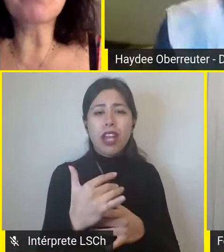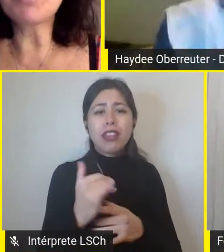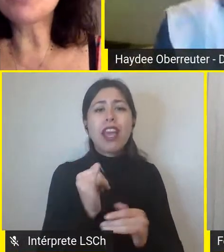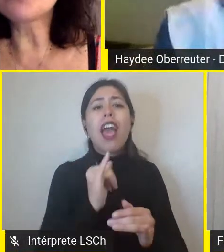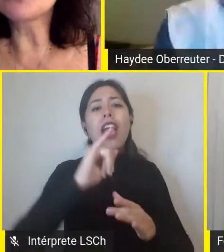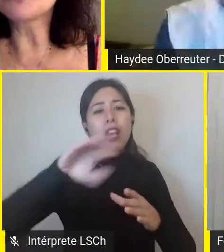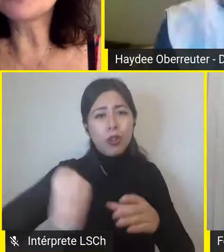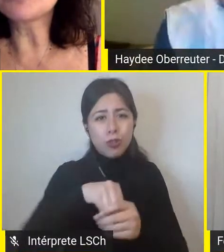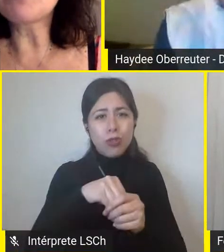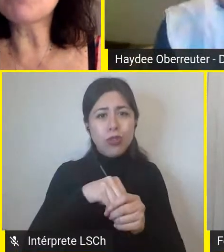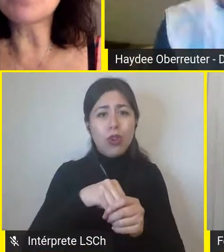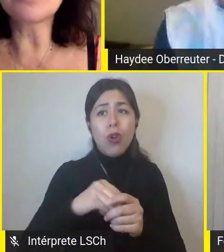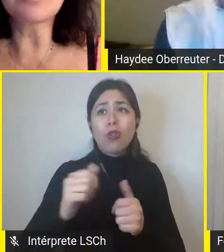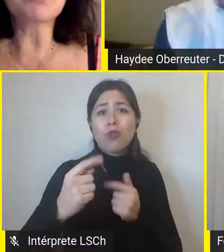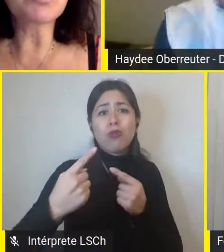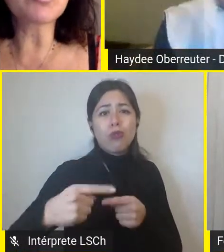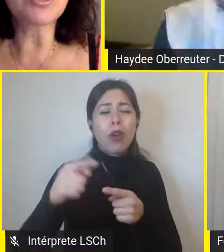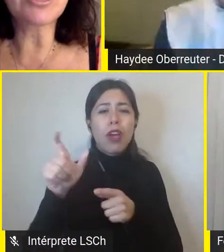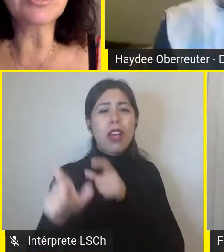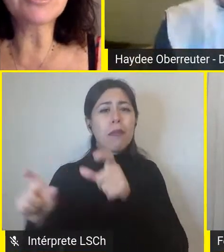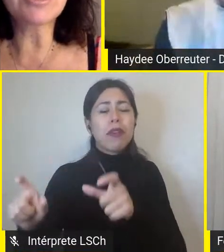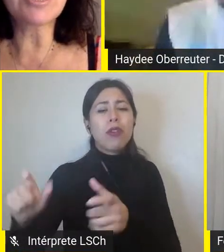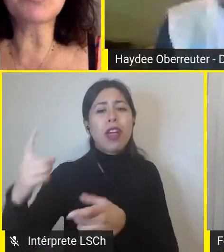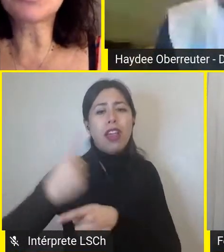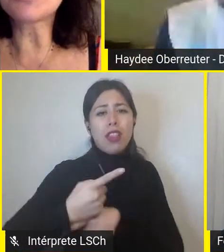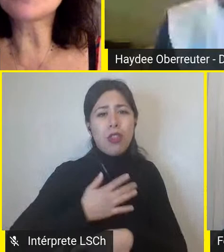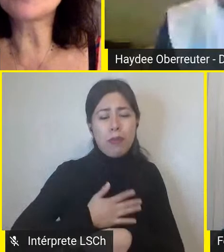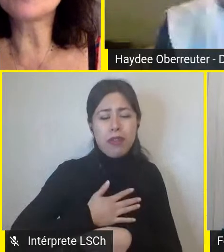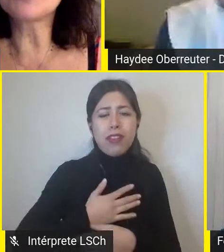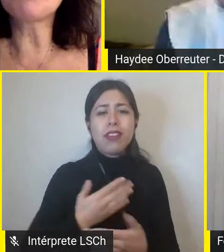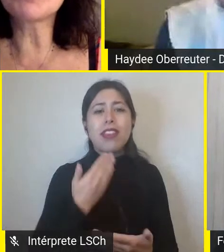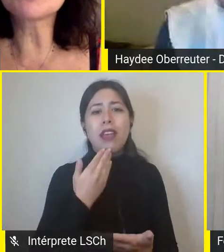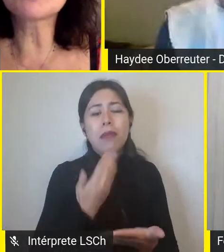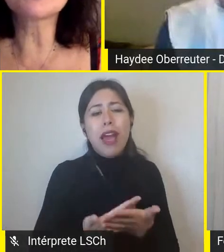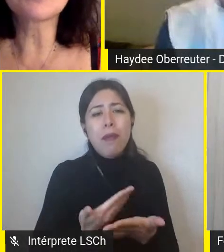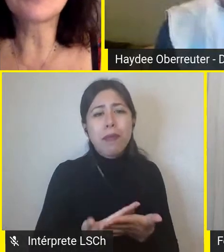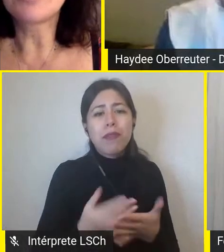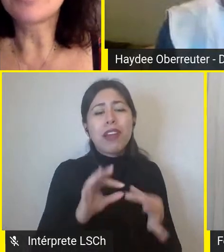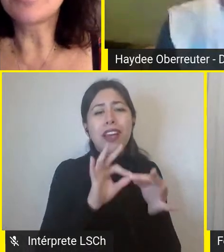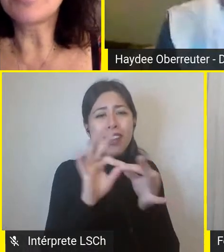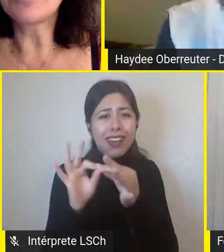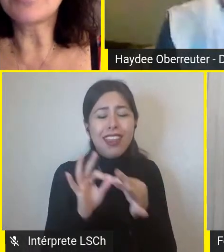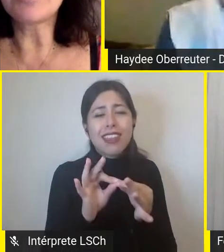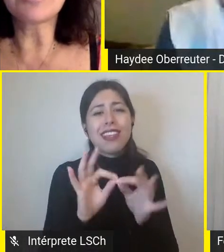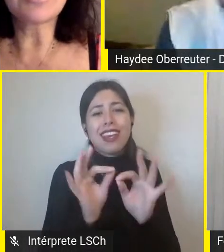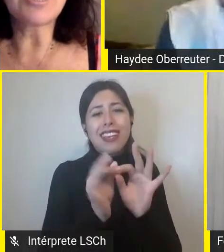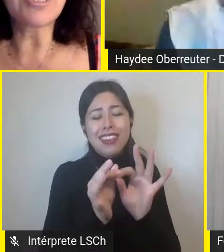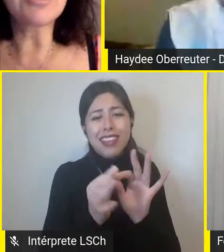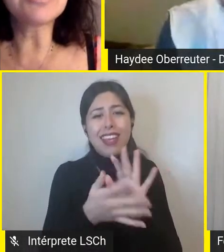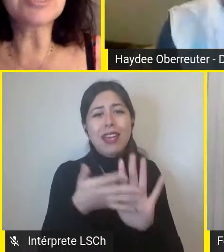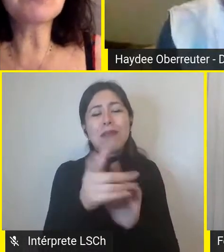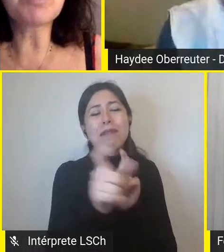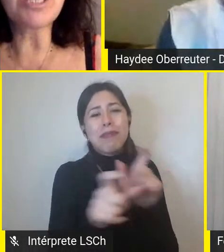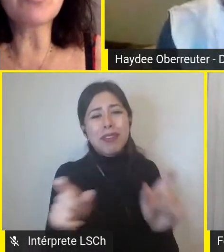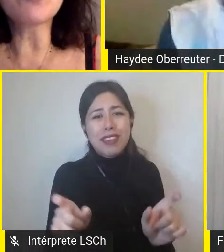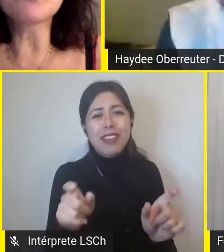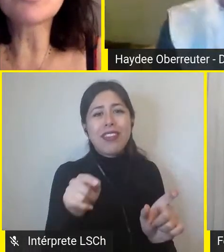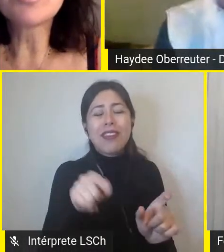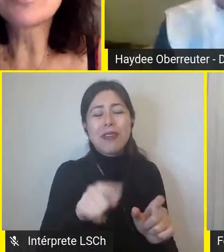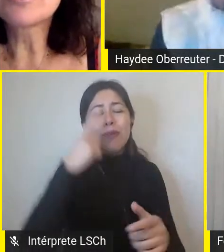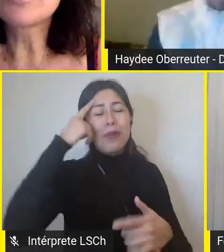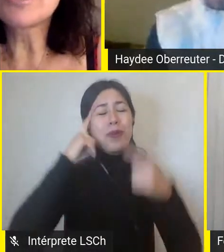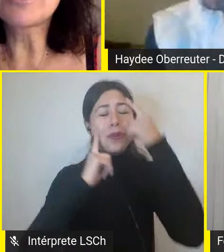me despido y también aprovecho de agradecer a nuestras intérpretes que han